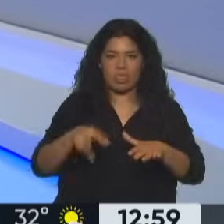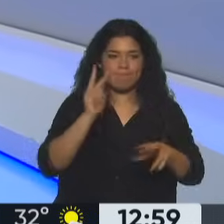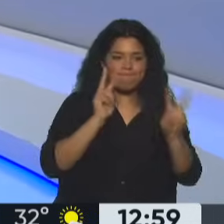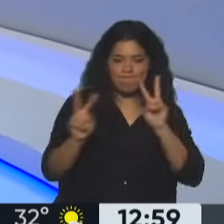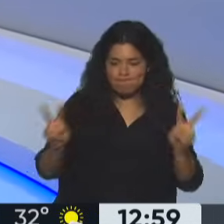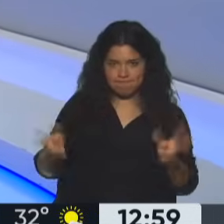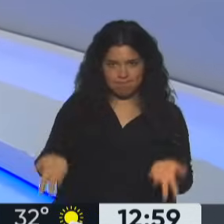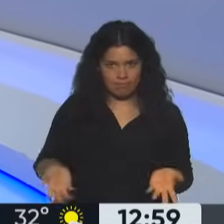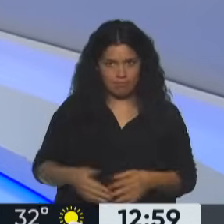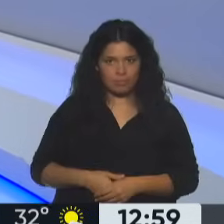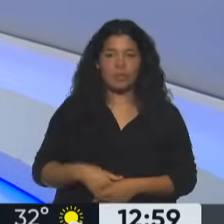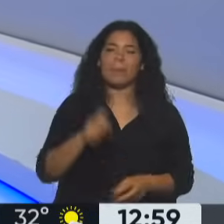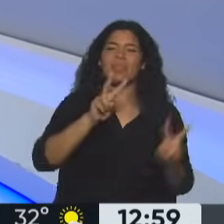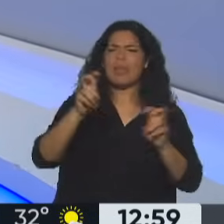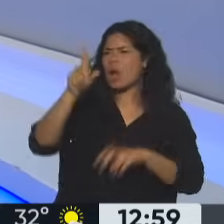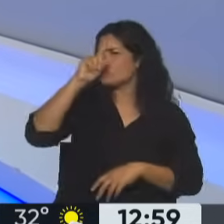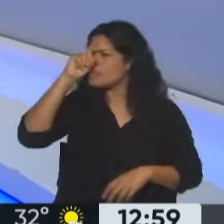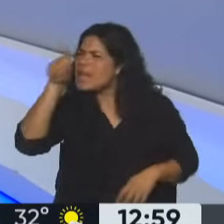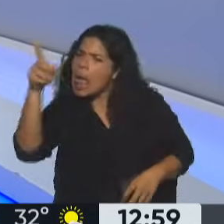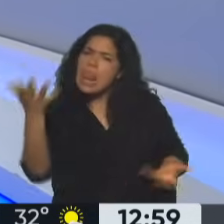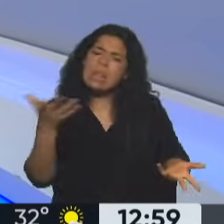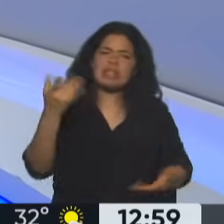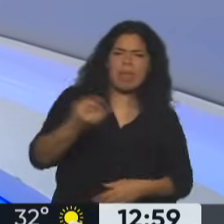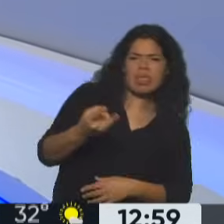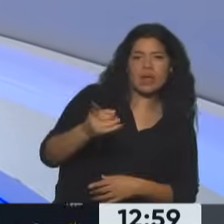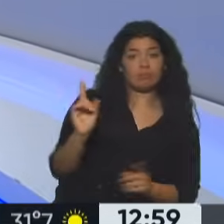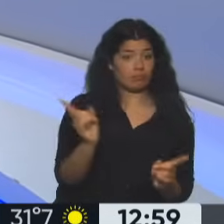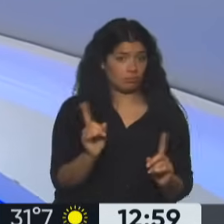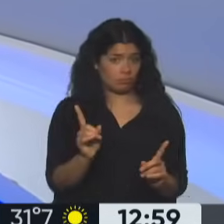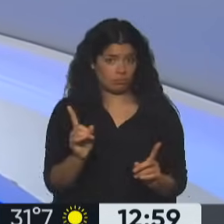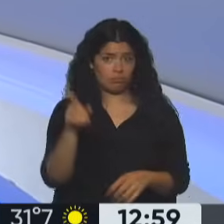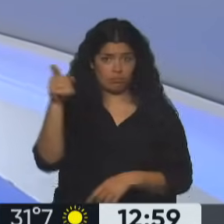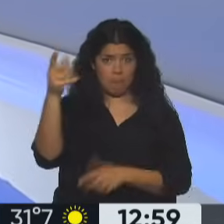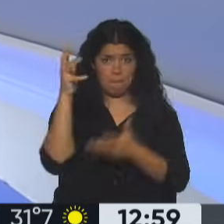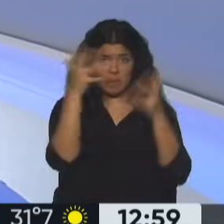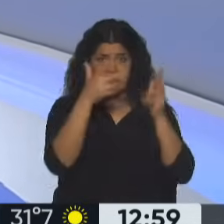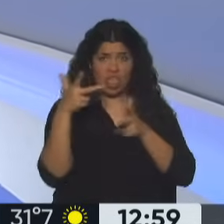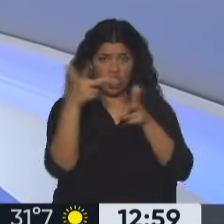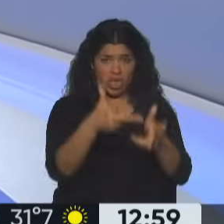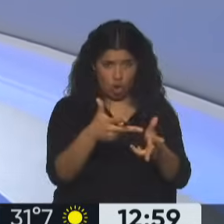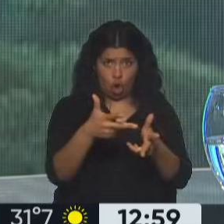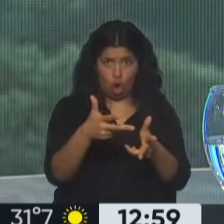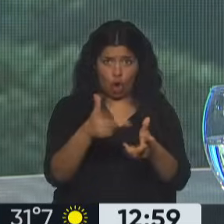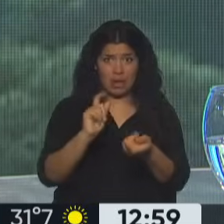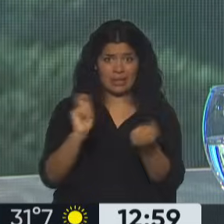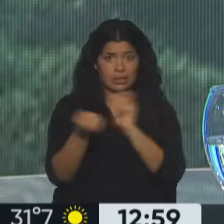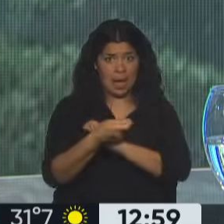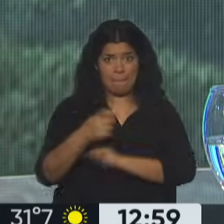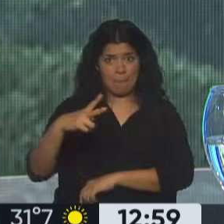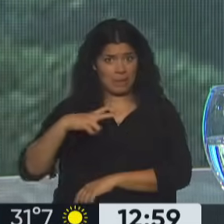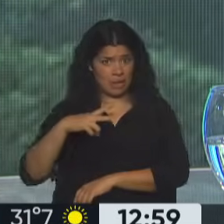lo del hospital no es mentira no es verdad Él está diciendo que va a ser unos voucher para que vos puedas ir al hospital ahora